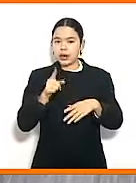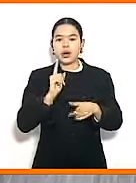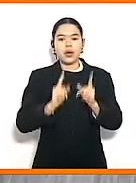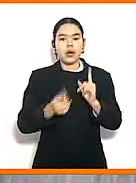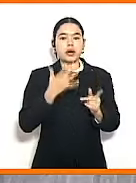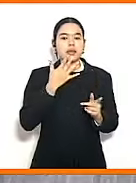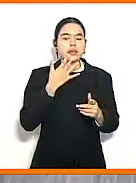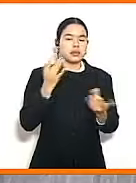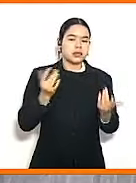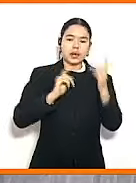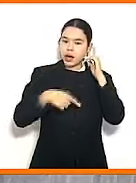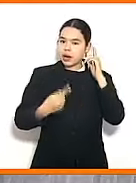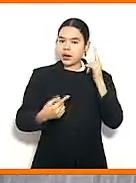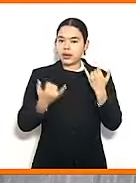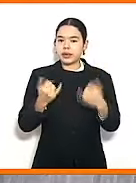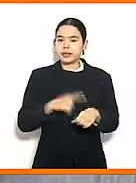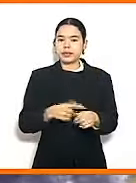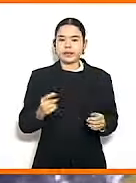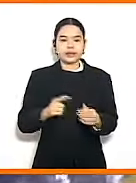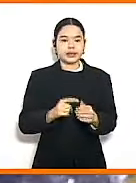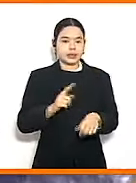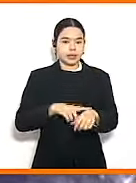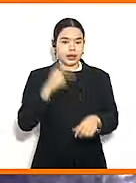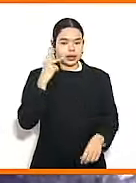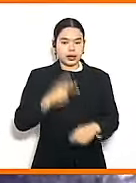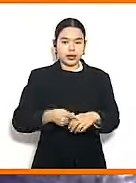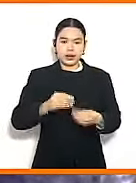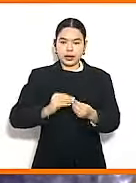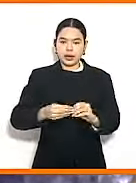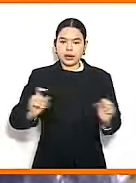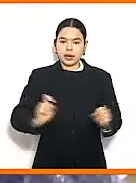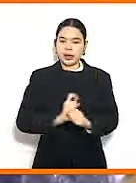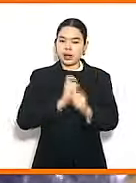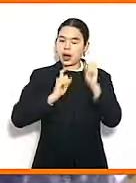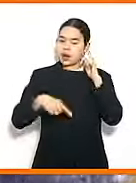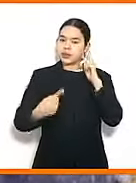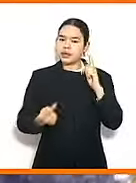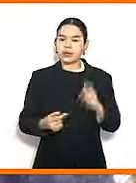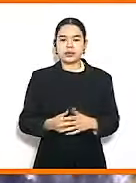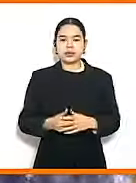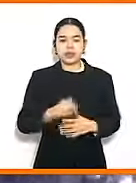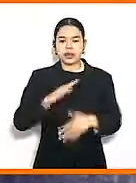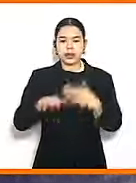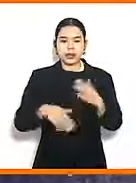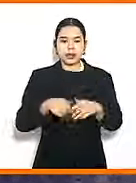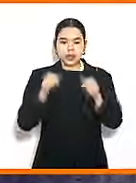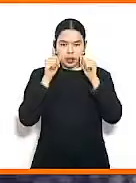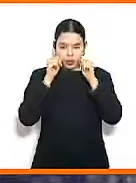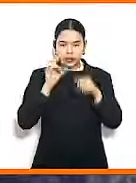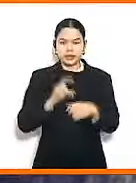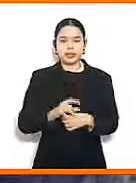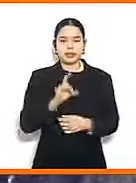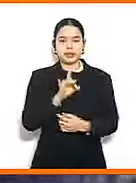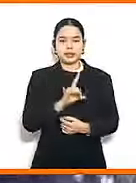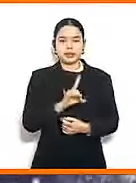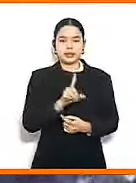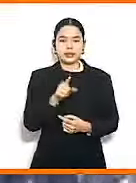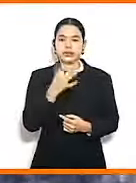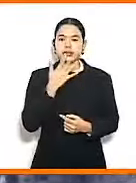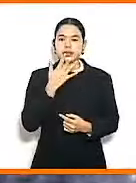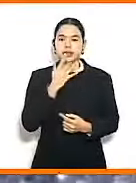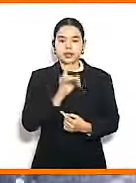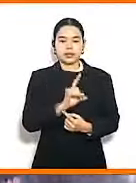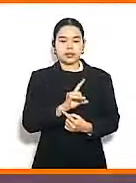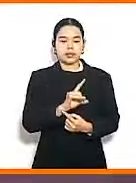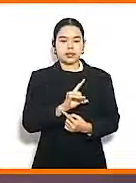Diaria. Es así como vamos a conocer ese primer dígito afortunado en Diaria y este es... Atentos, 8. Si eres jugador de la